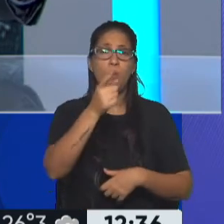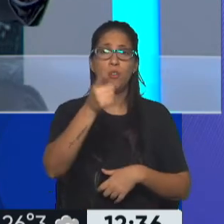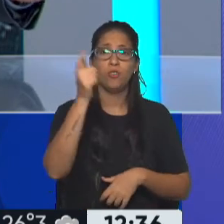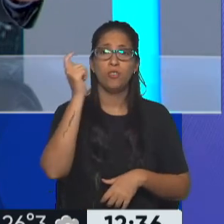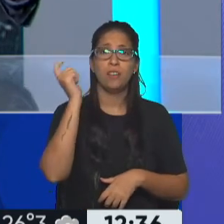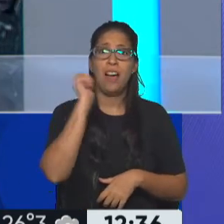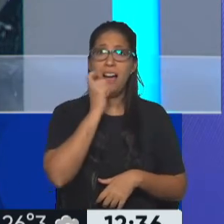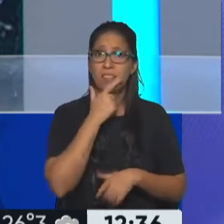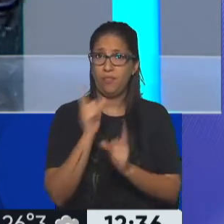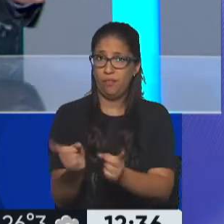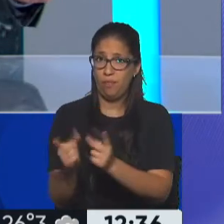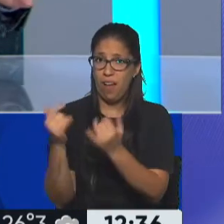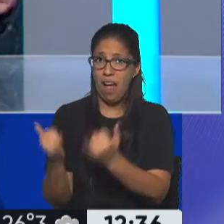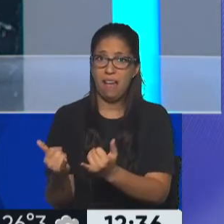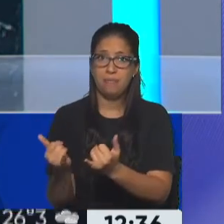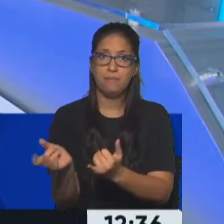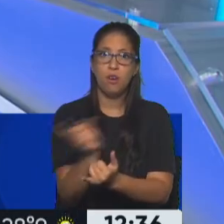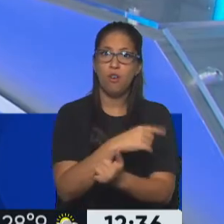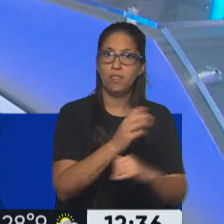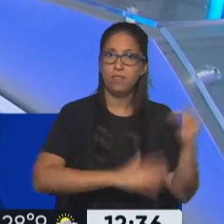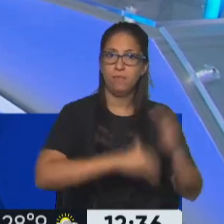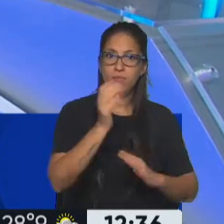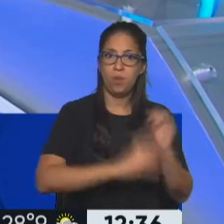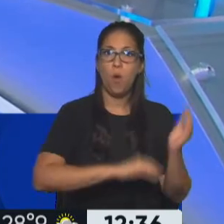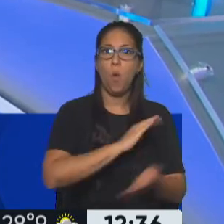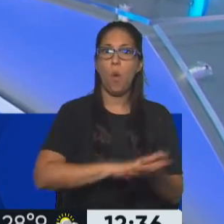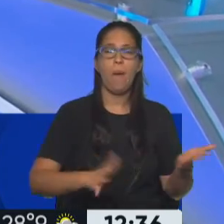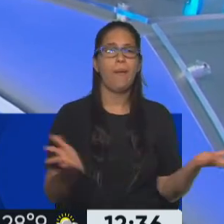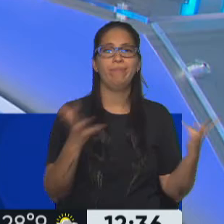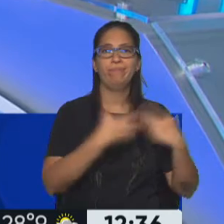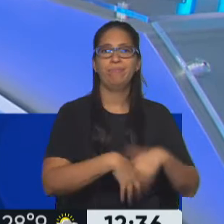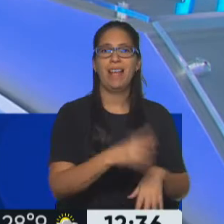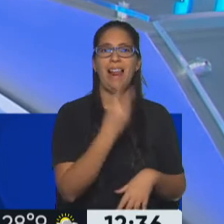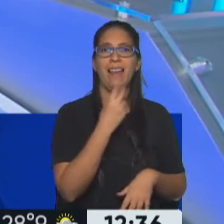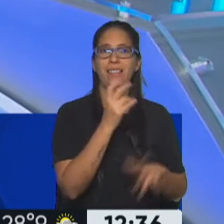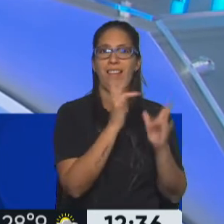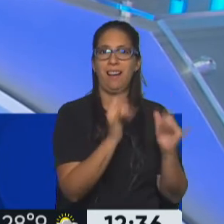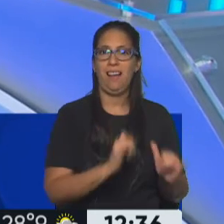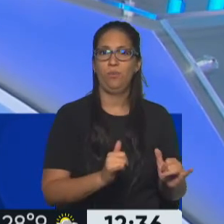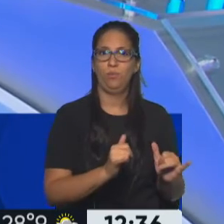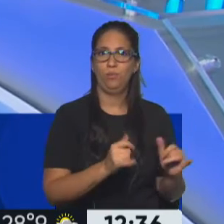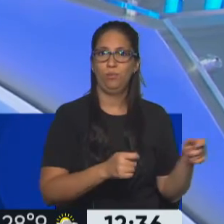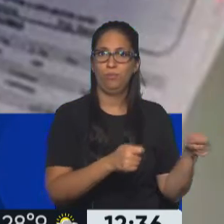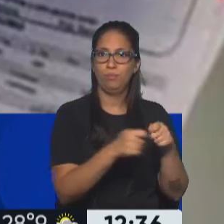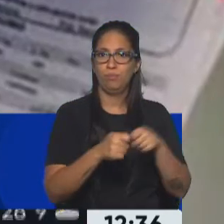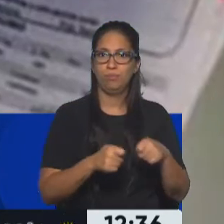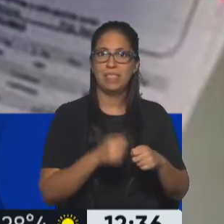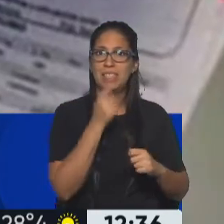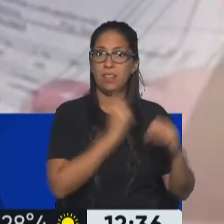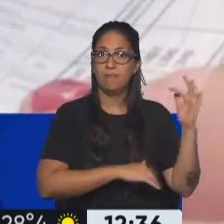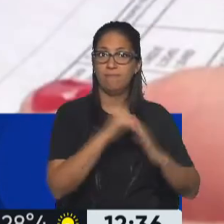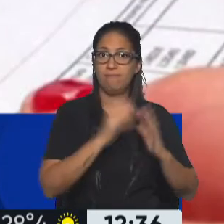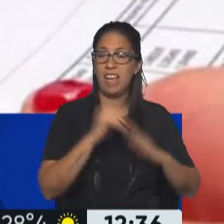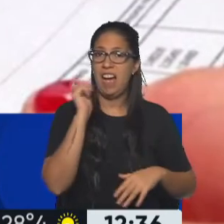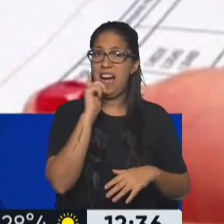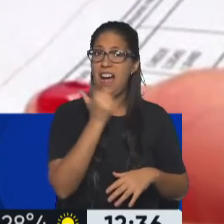van a seguir manteniendo gas. Las nuevas construcciones son eléctricas. Son eléctricas. Hay dos ahorros. El que construye no hace toda la instalación de gas,